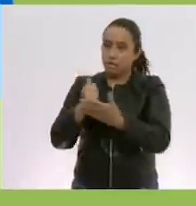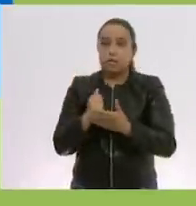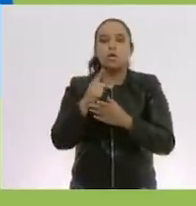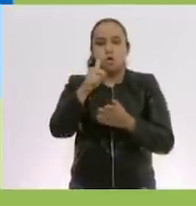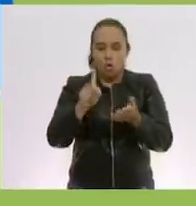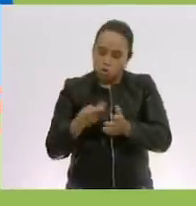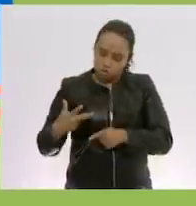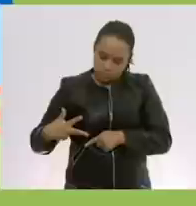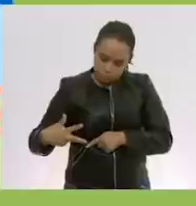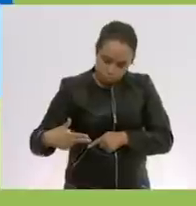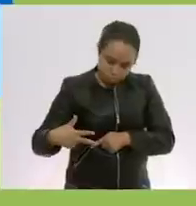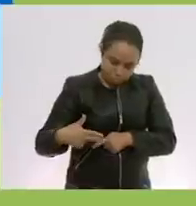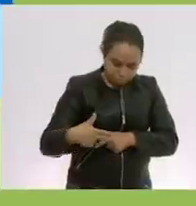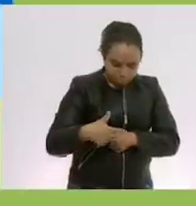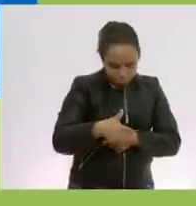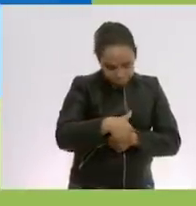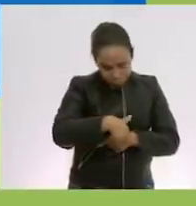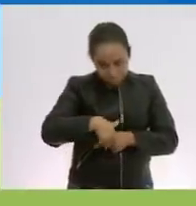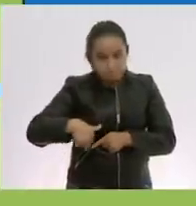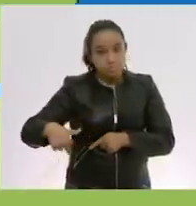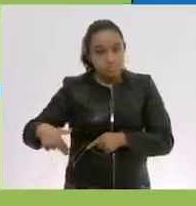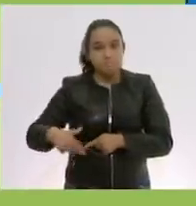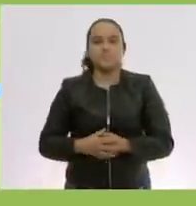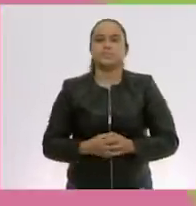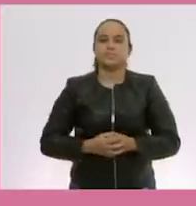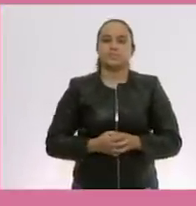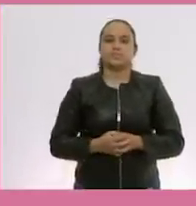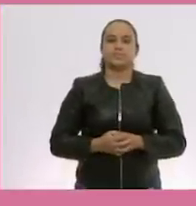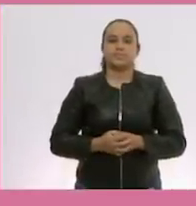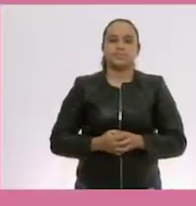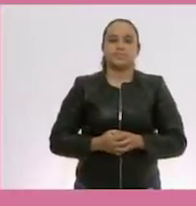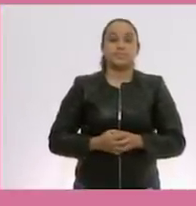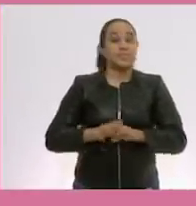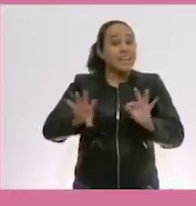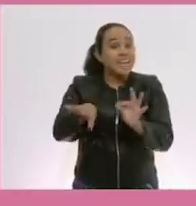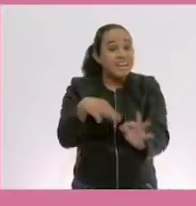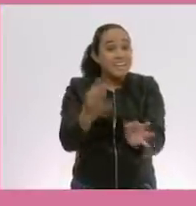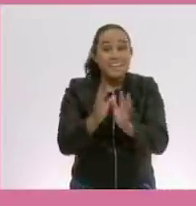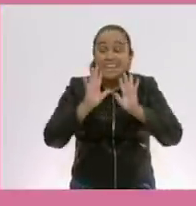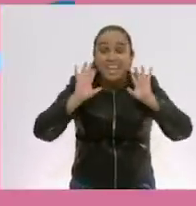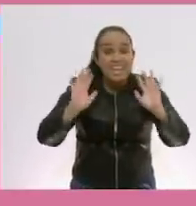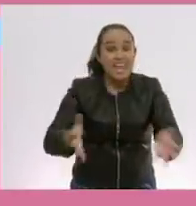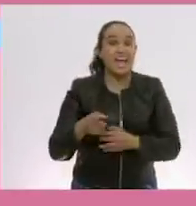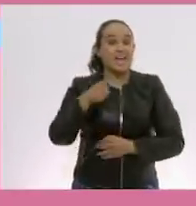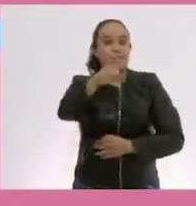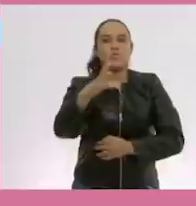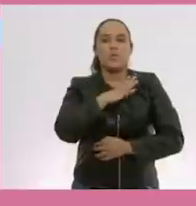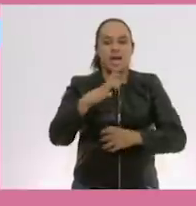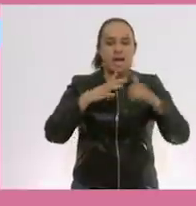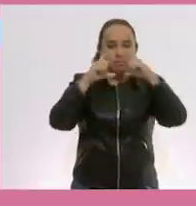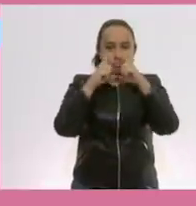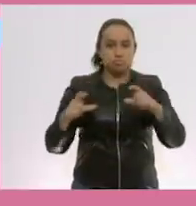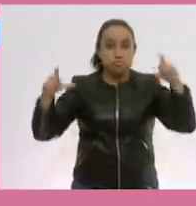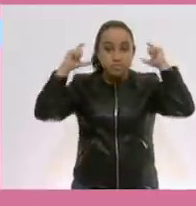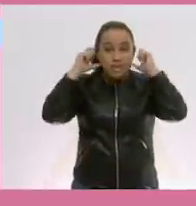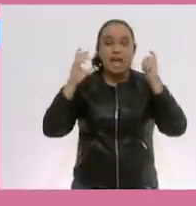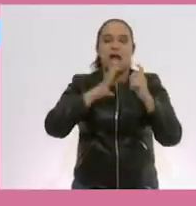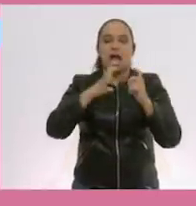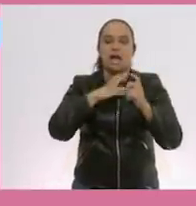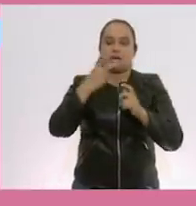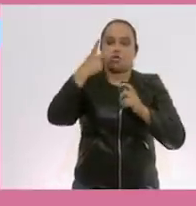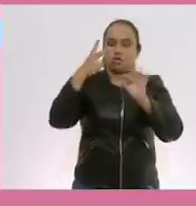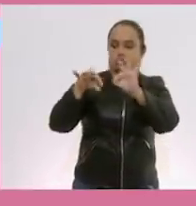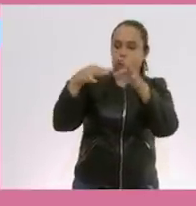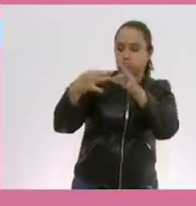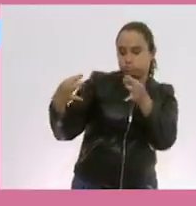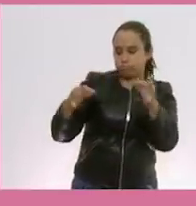recortar las líneas marcadas. ¡Listo! ya tienes un cubrebocas con dos pares